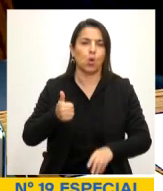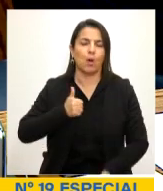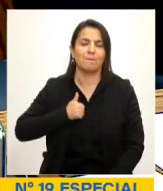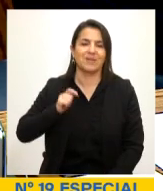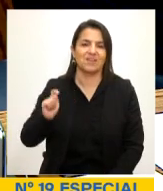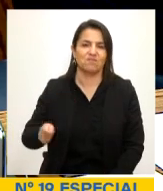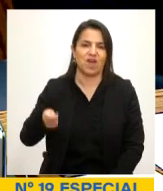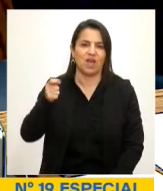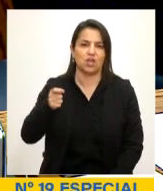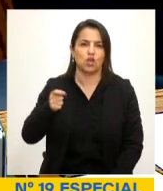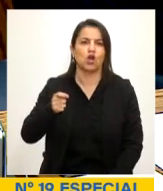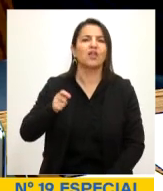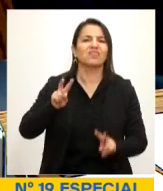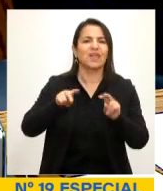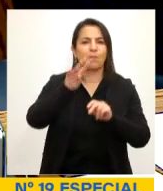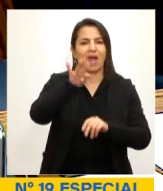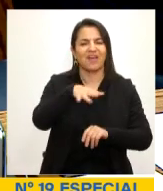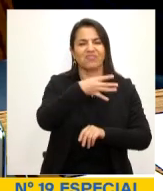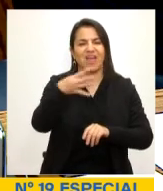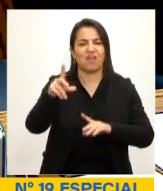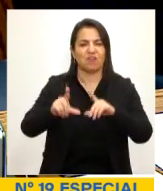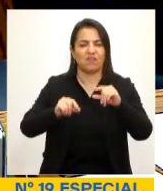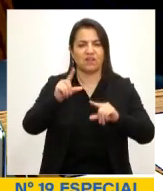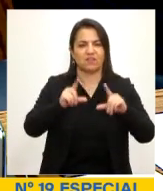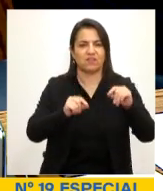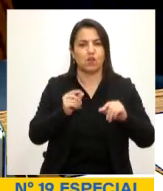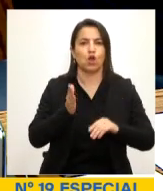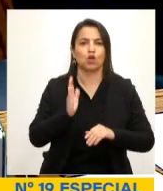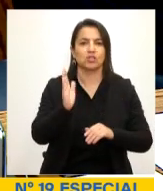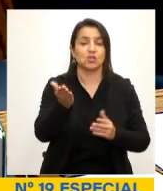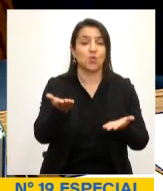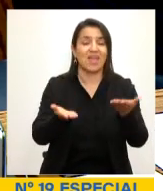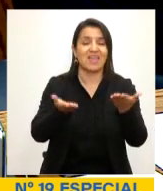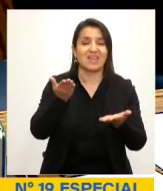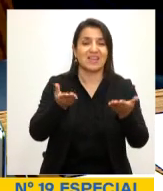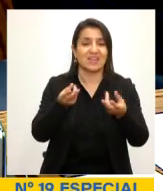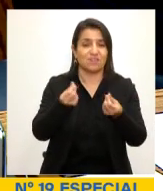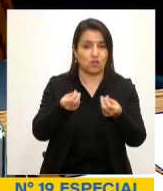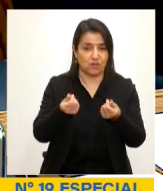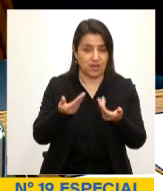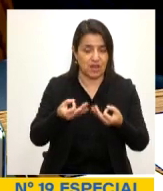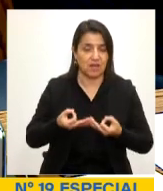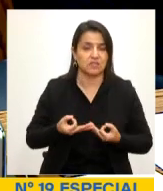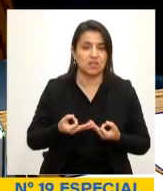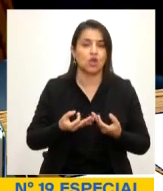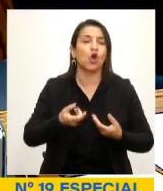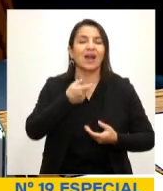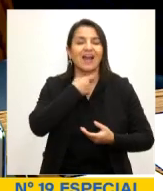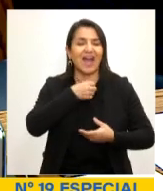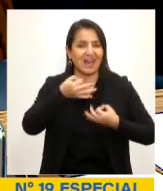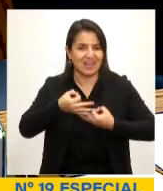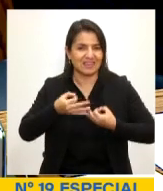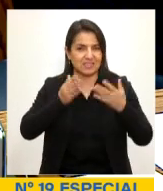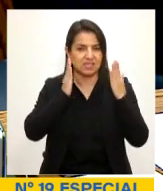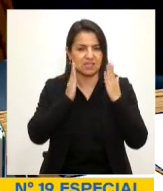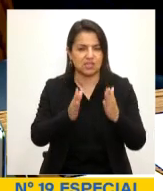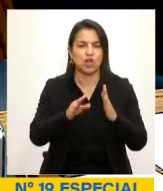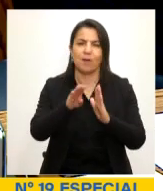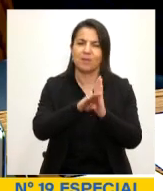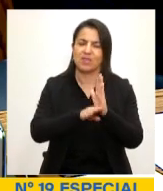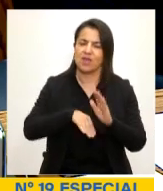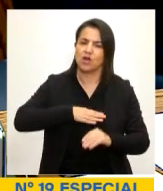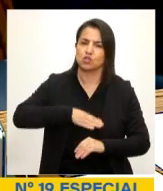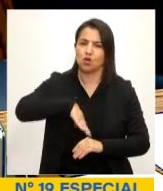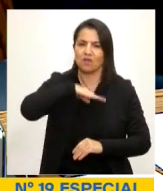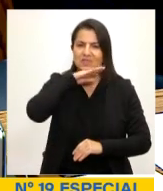la tabla de factores de manera que se preserve el equilibrio financiero y se garantice la continuidad de la cobertura pero serán estas medidas suficientes